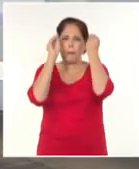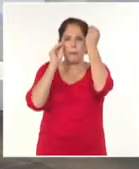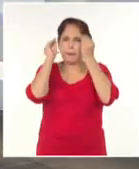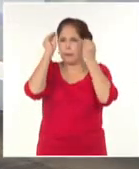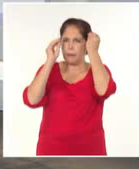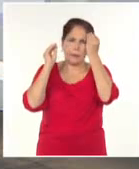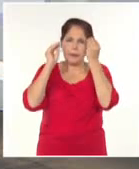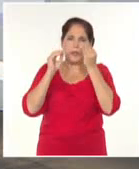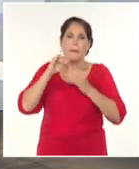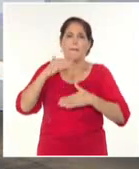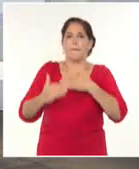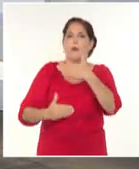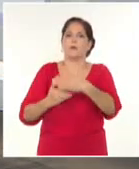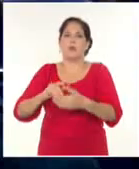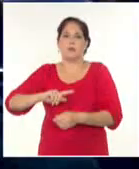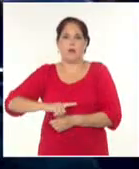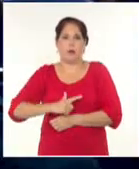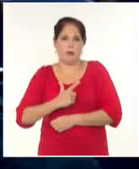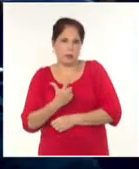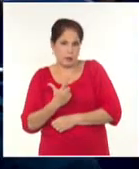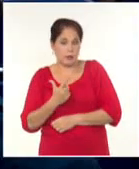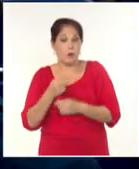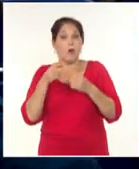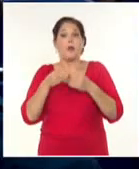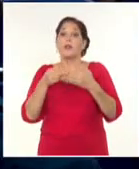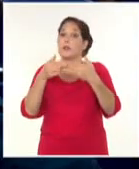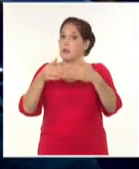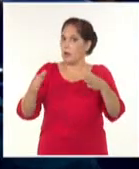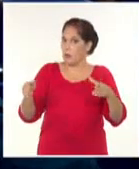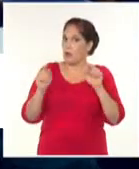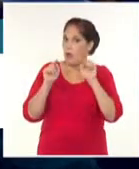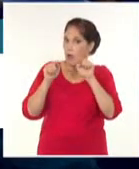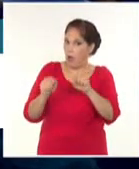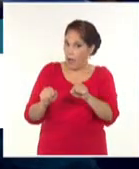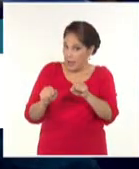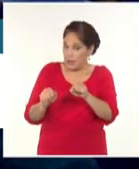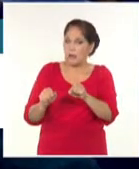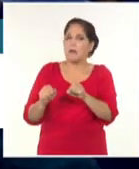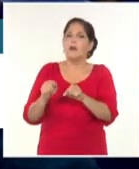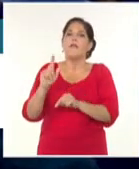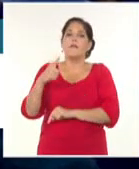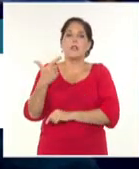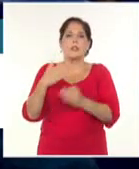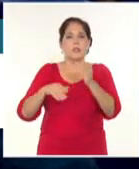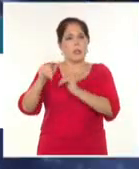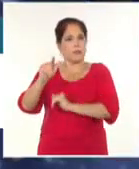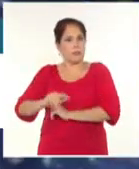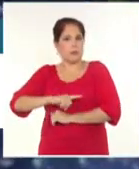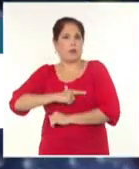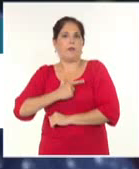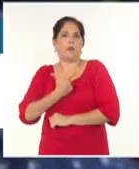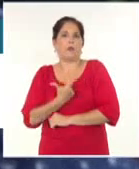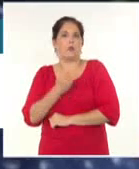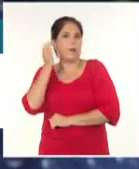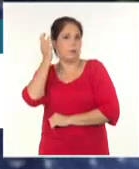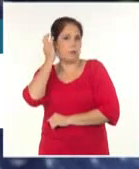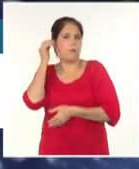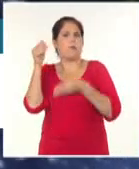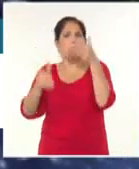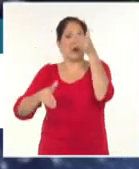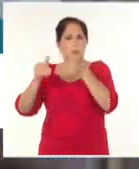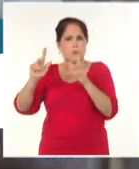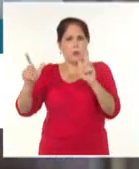torno a los procesos artísticos. La inauguración contó con la presencia de la viceministra de Cultura, Lisette Martínez.